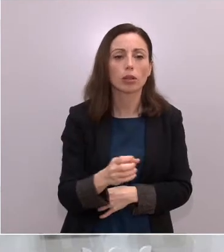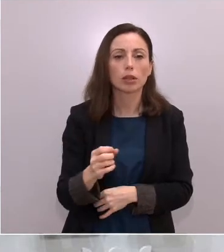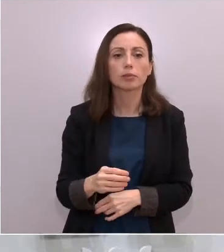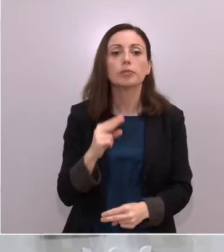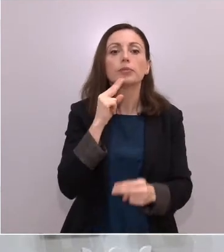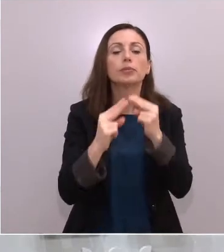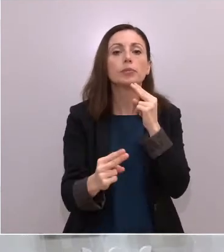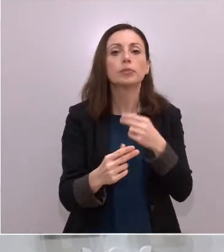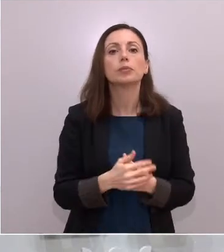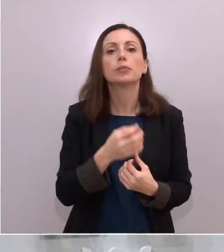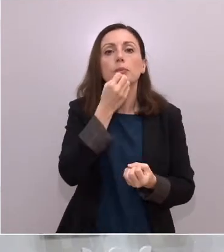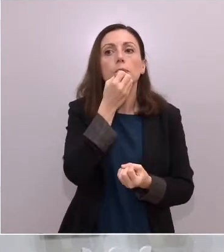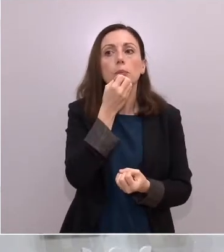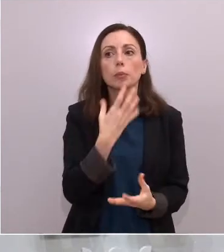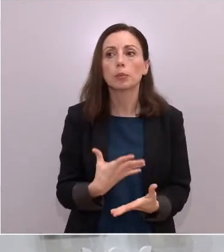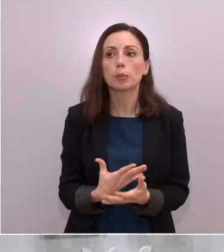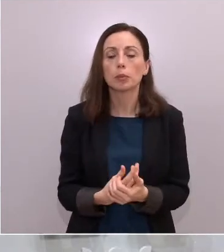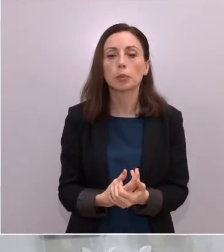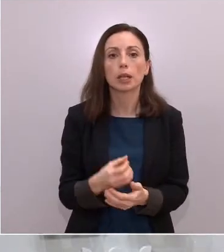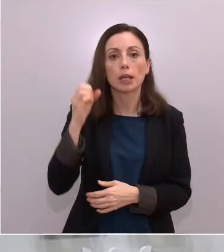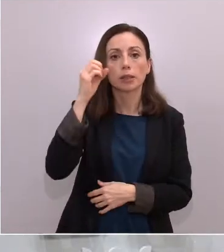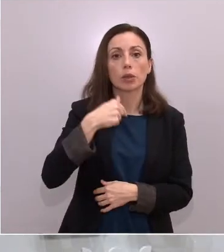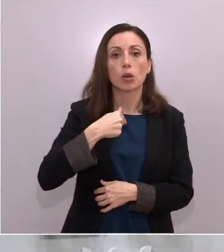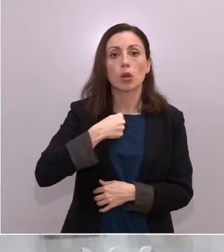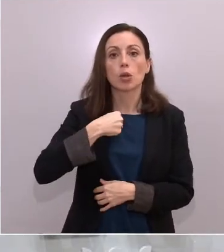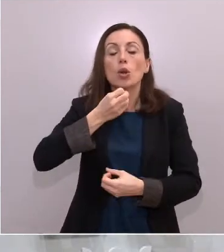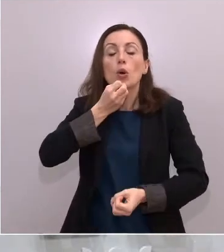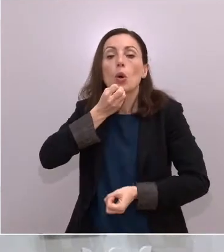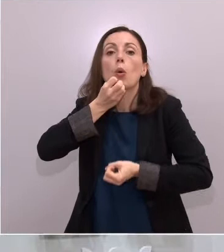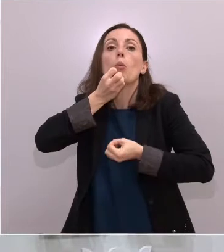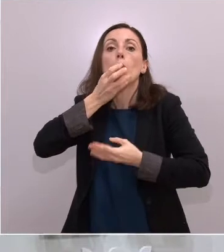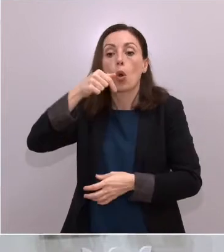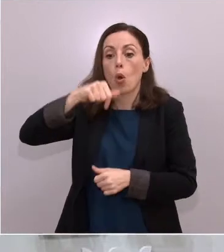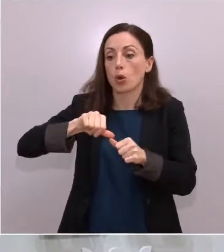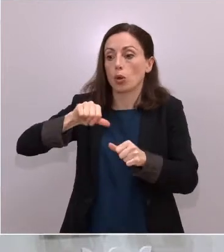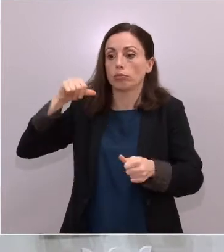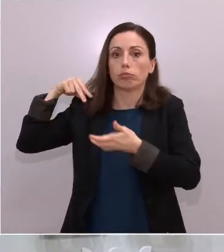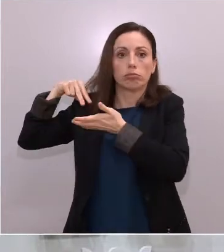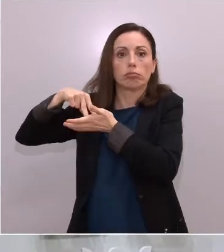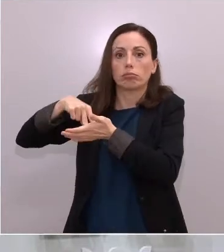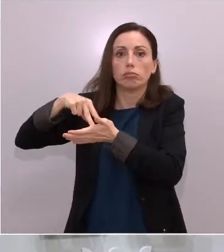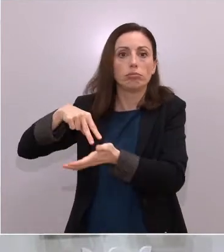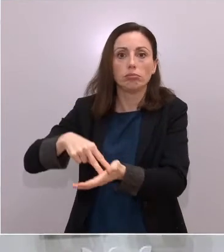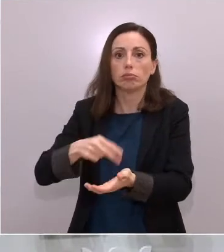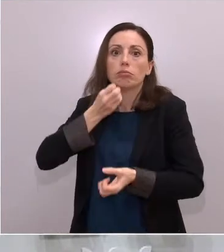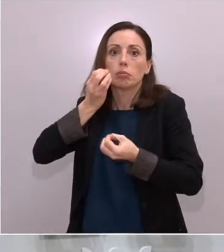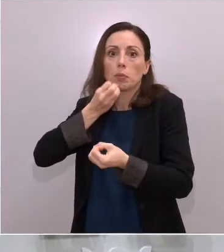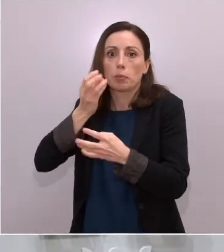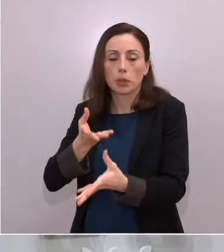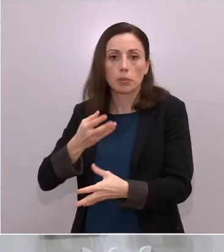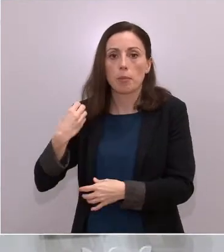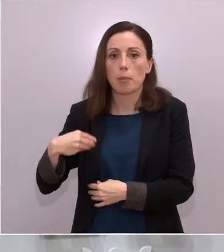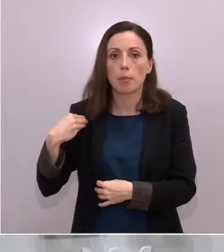Bueno, yo he transmitido en todo momento, no solo hoy, sino en anteriores ocasiones, que